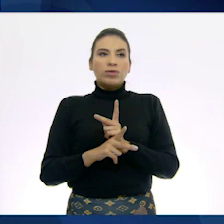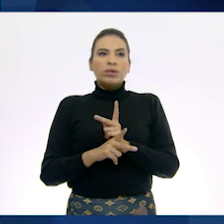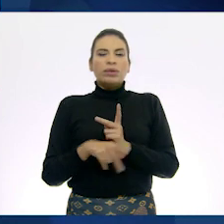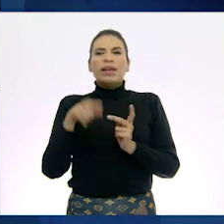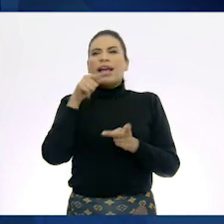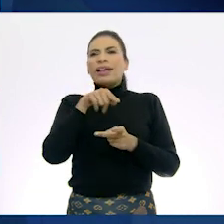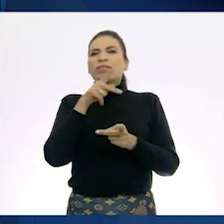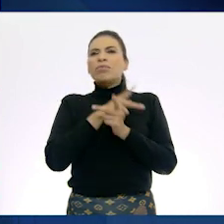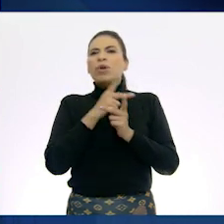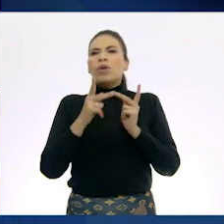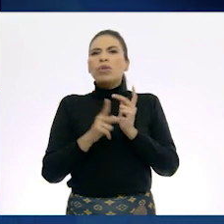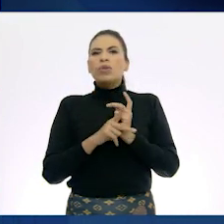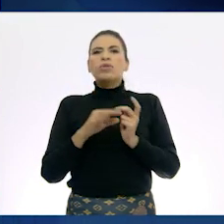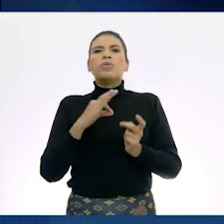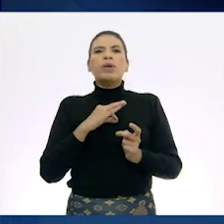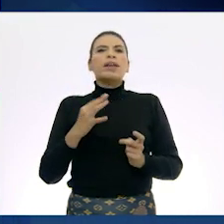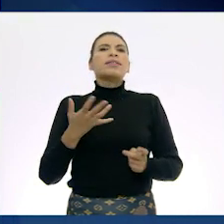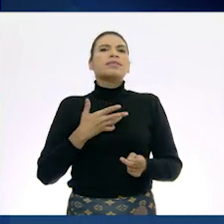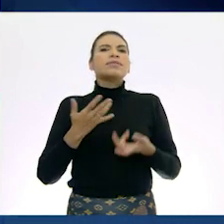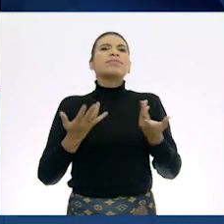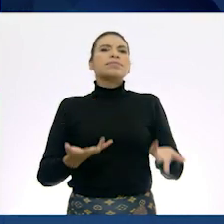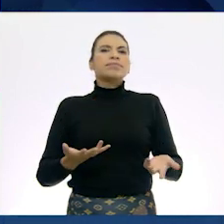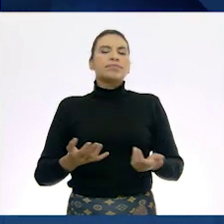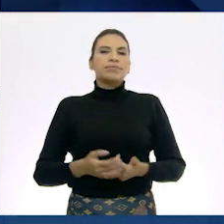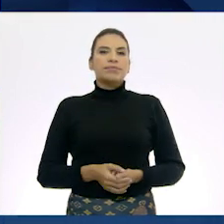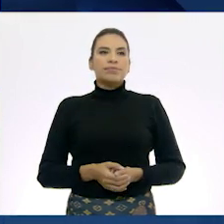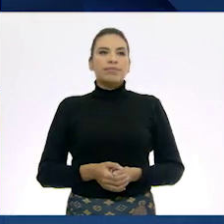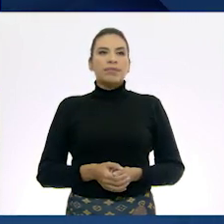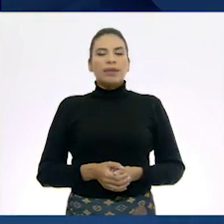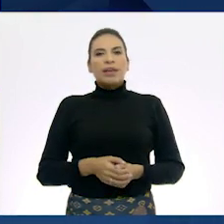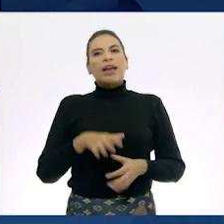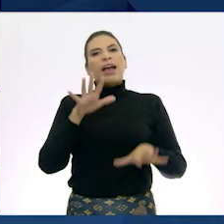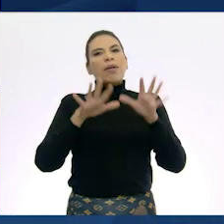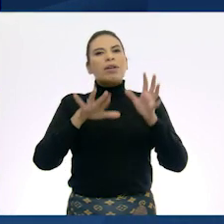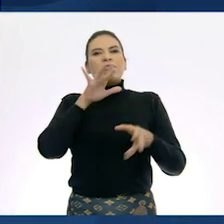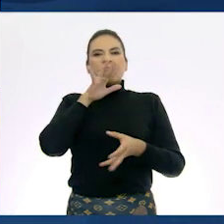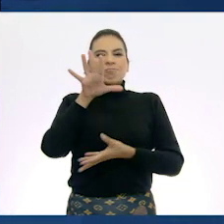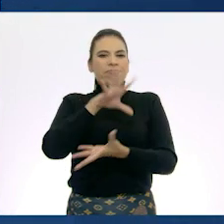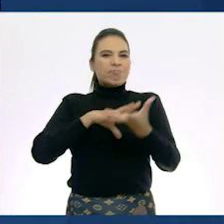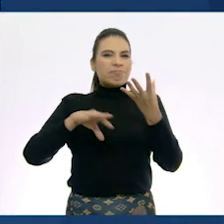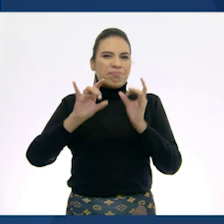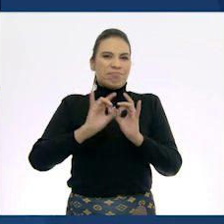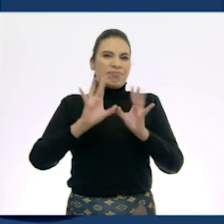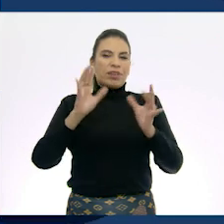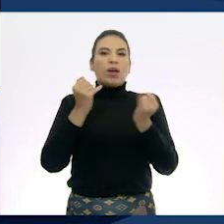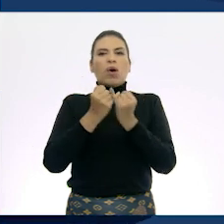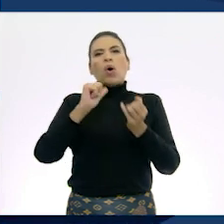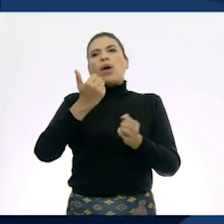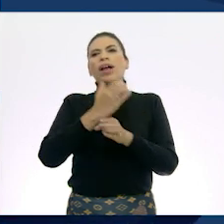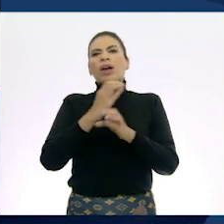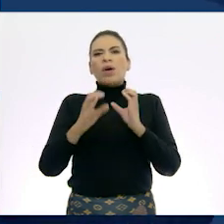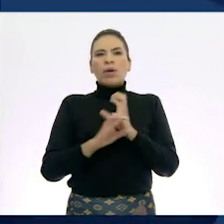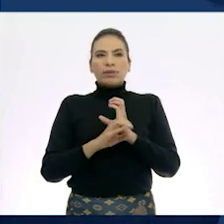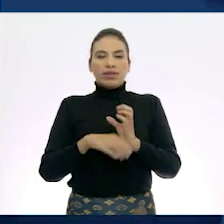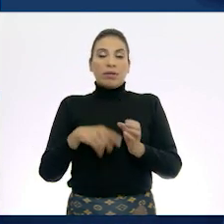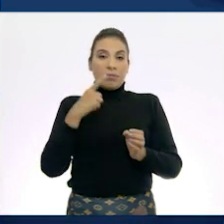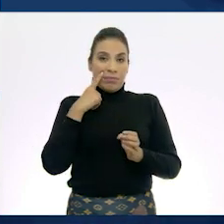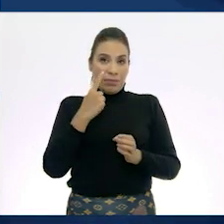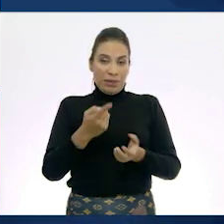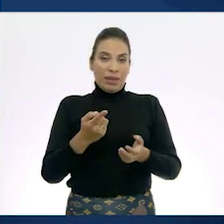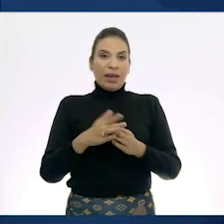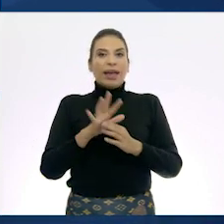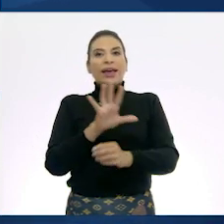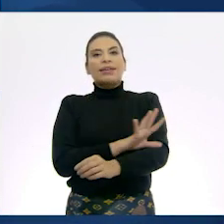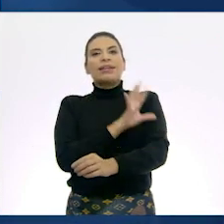ese producto también va a generar pues ahí cierta contaminación o también va a implicar el uso de otros recursos. Y aquí vemos, mira,